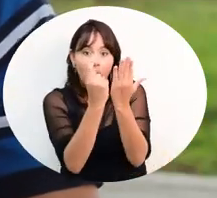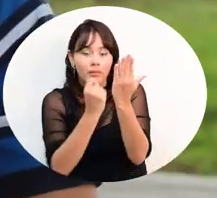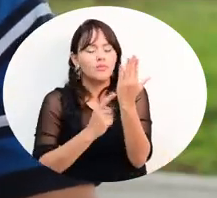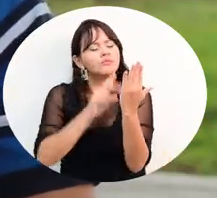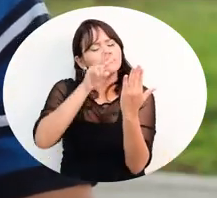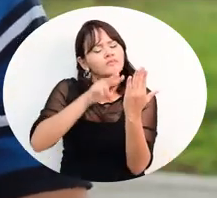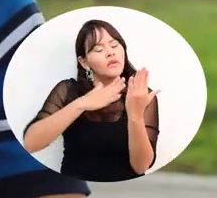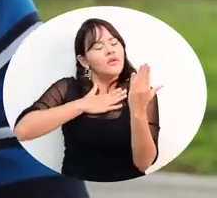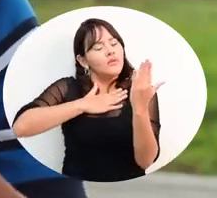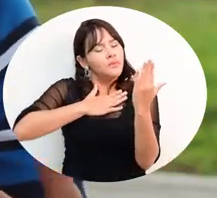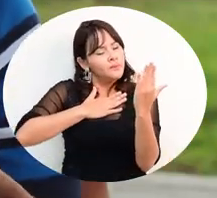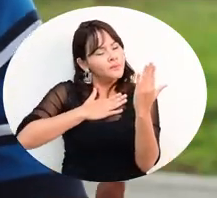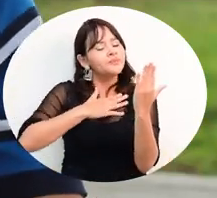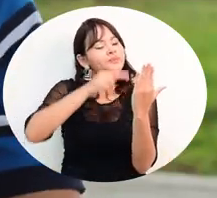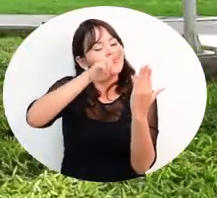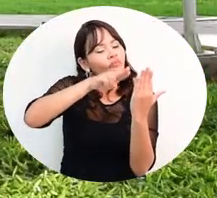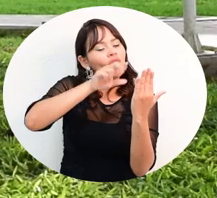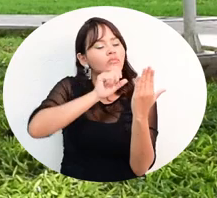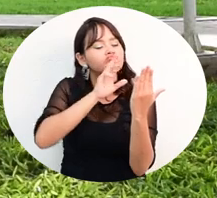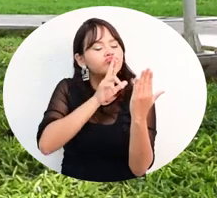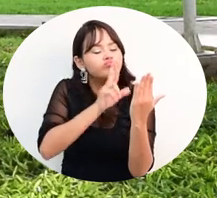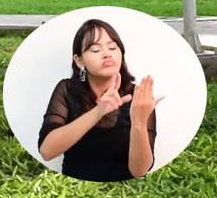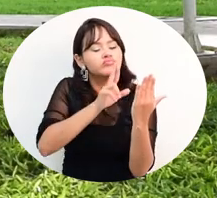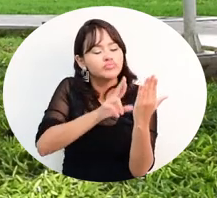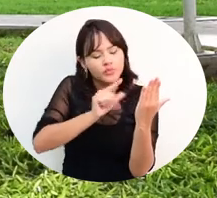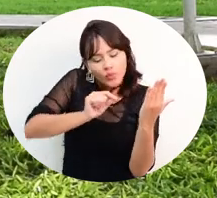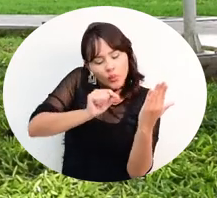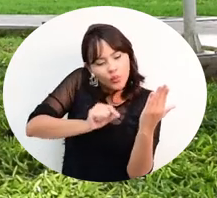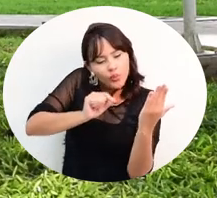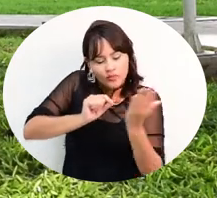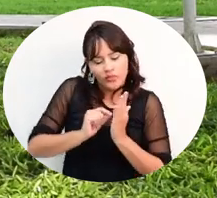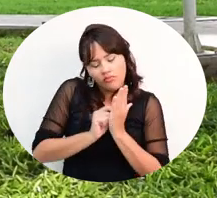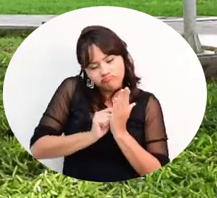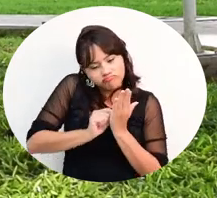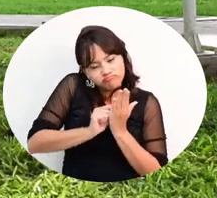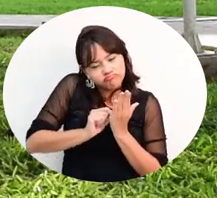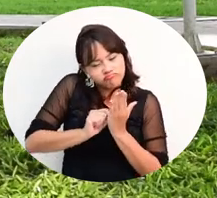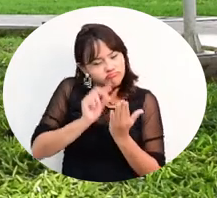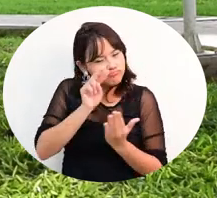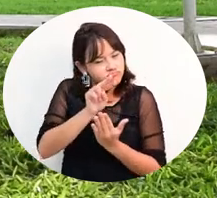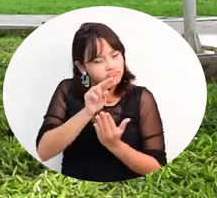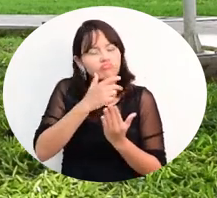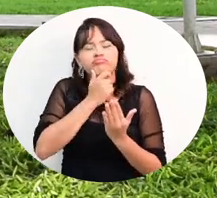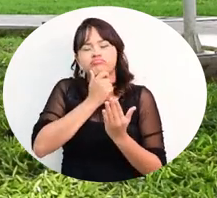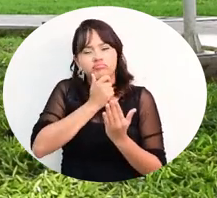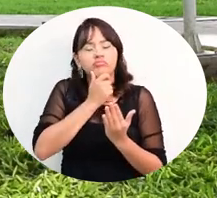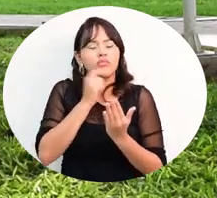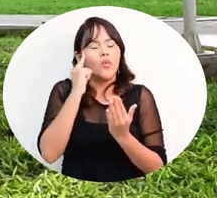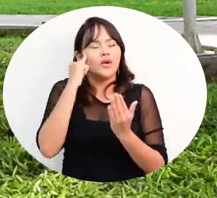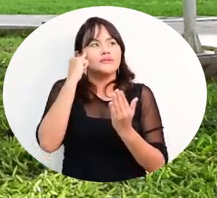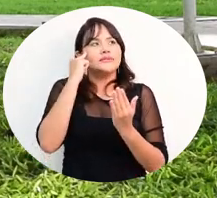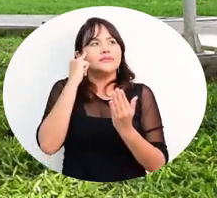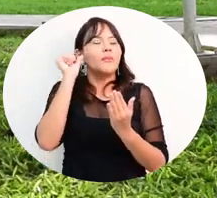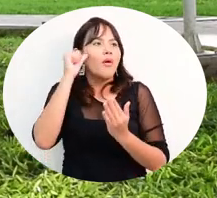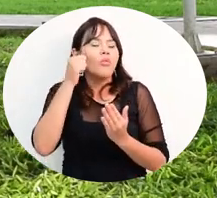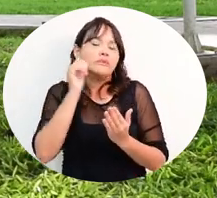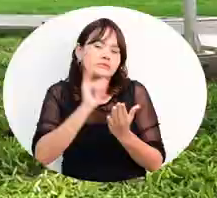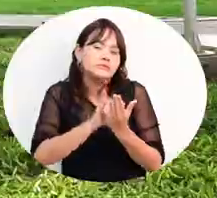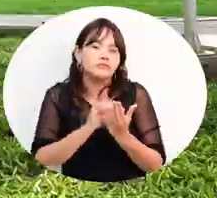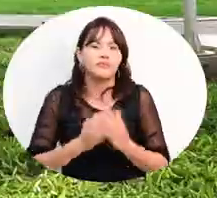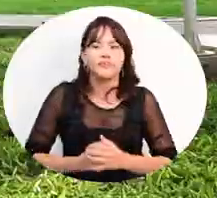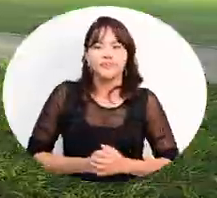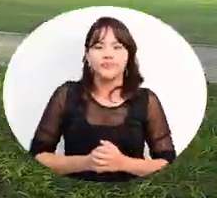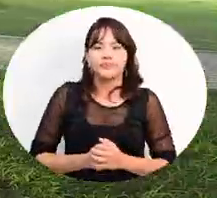detenidamente cada pregunta, respirar tranquilamente y responder cada una de ellas con lo que se me venía a la mente en primer lugar que me dieron